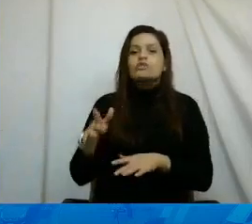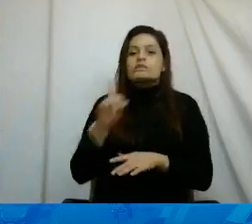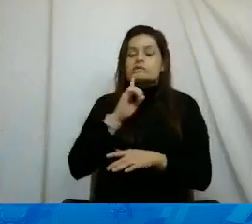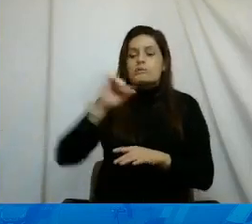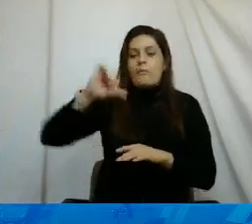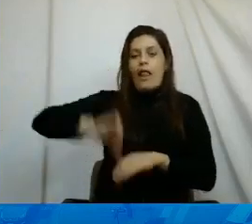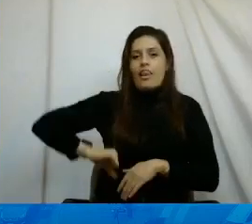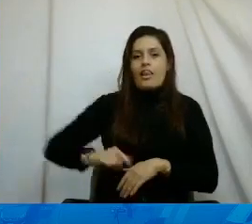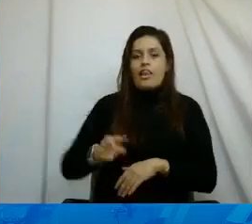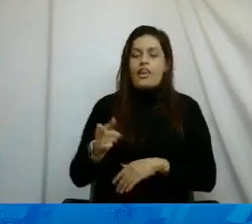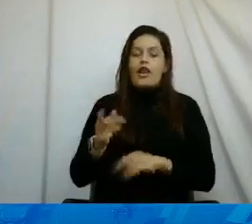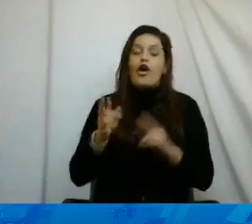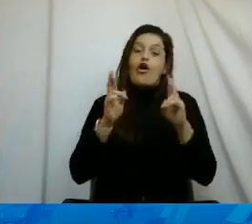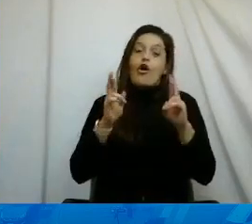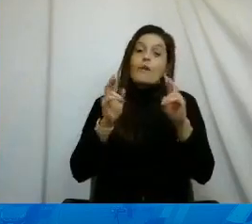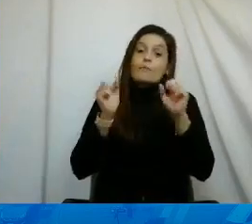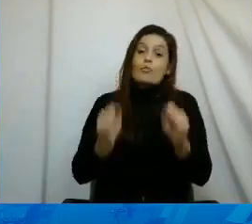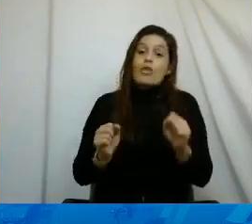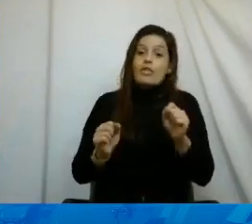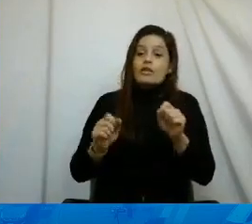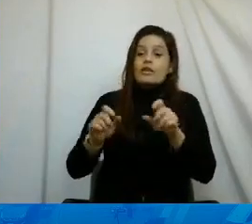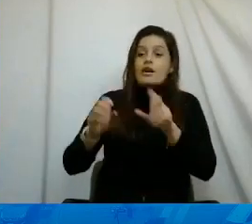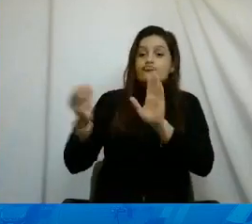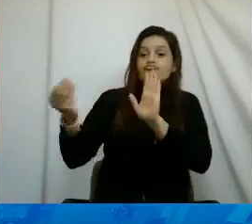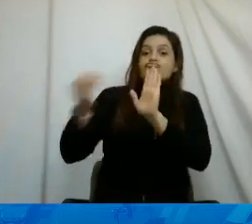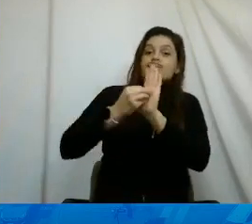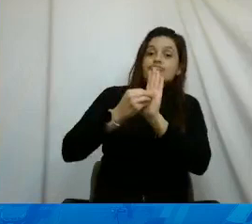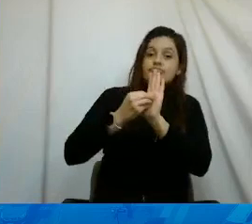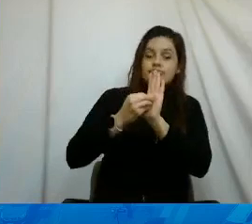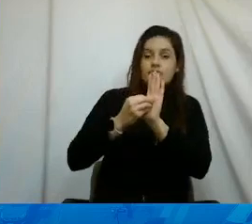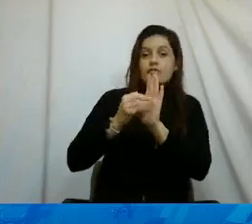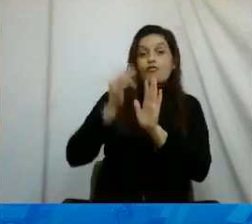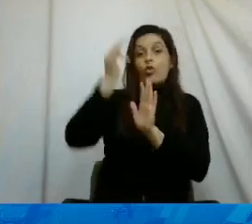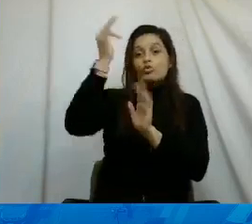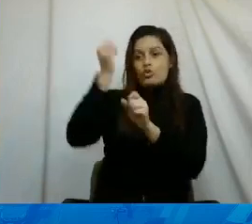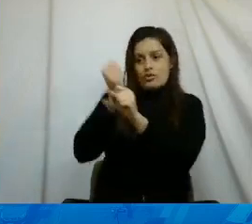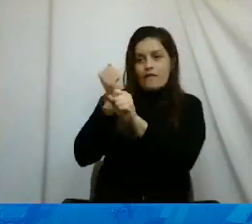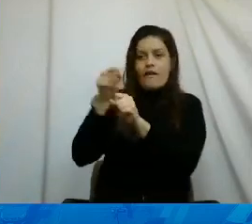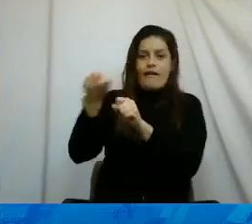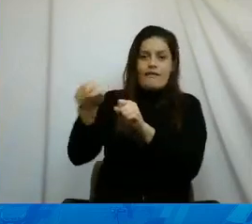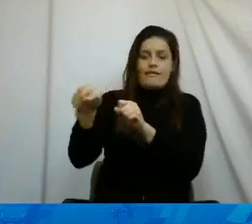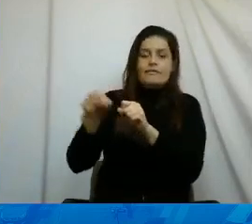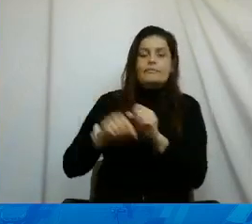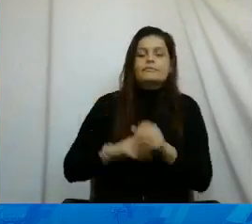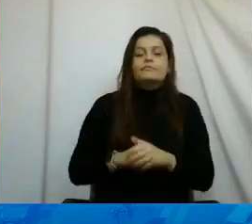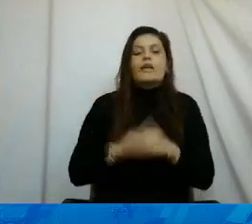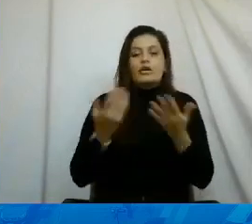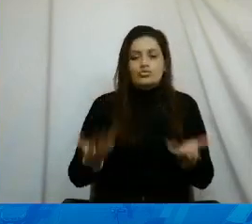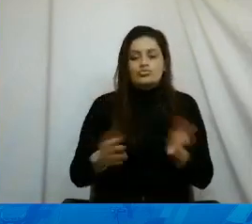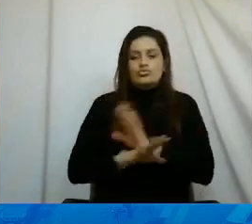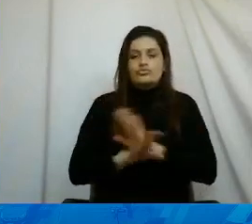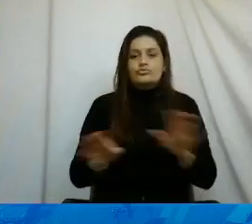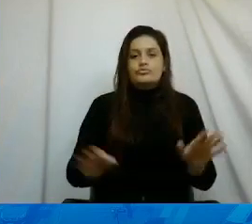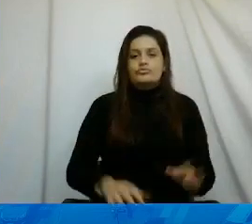posible, alcaldesa, agendar un trabajo en terreno, le agradezco. Eso, alcaldesa.